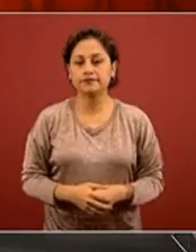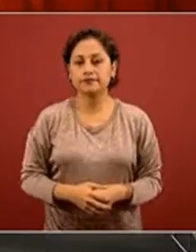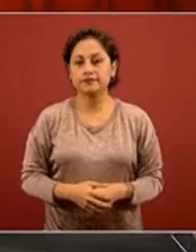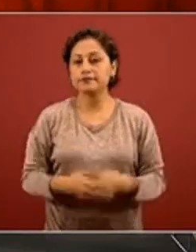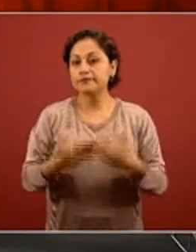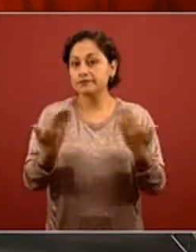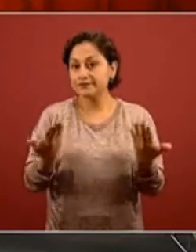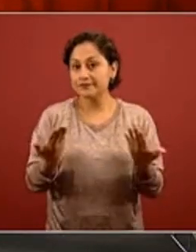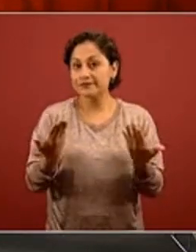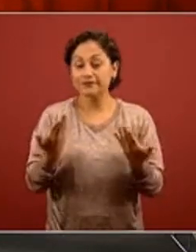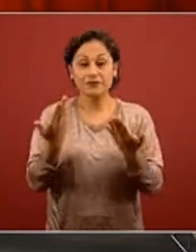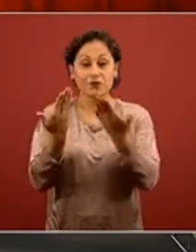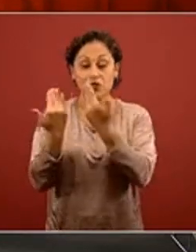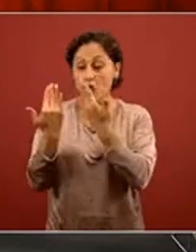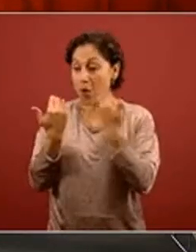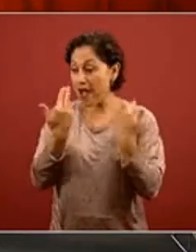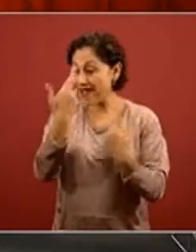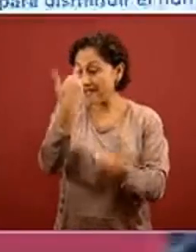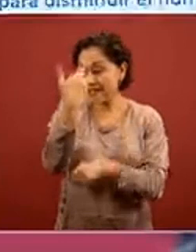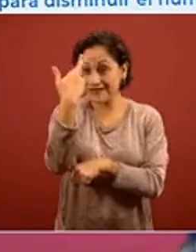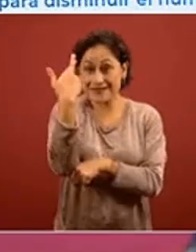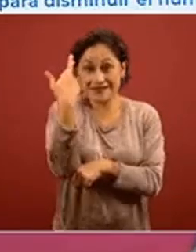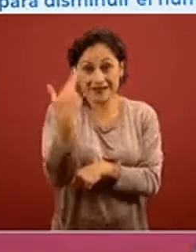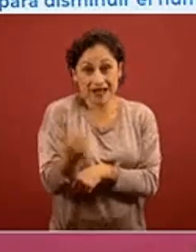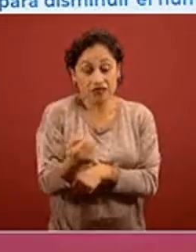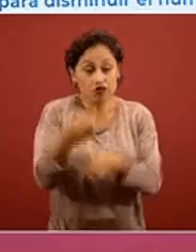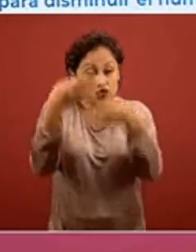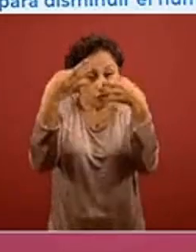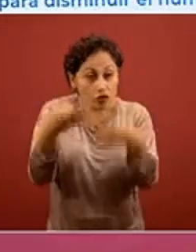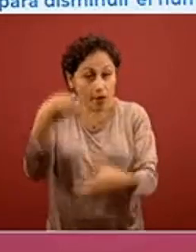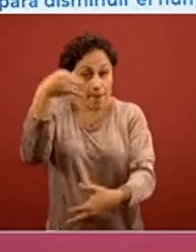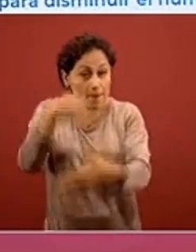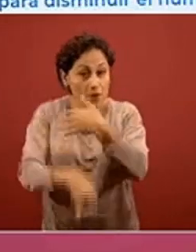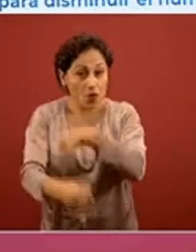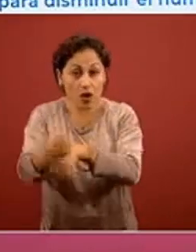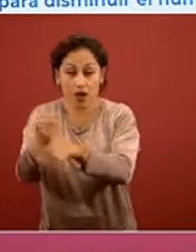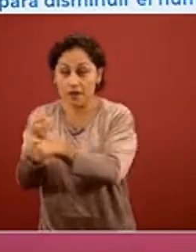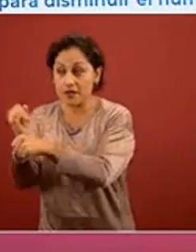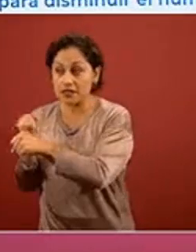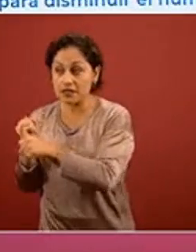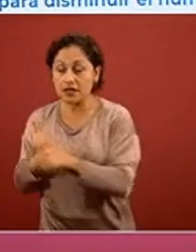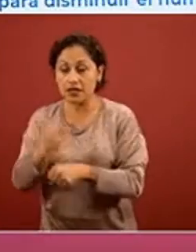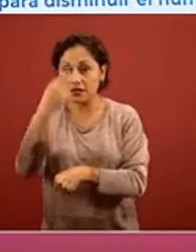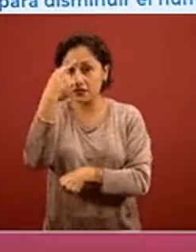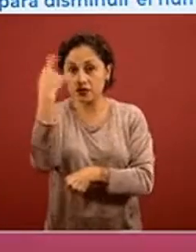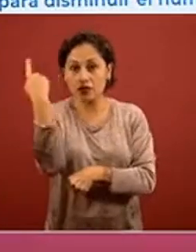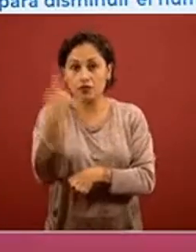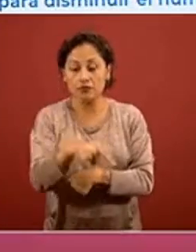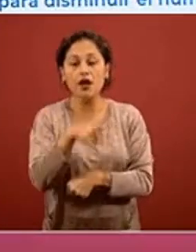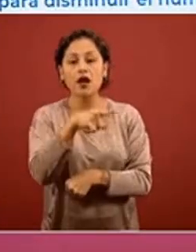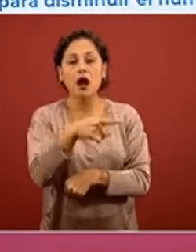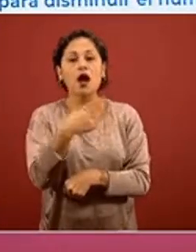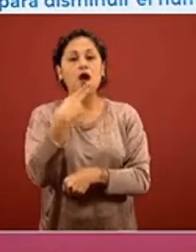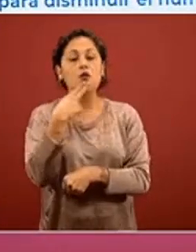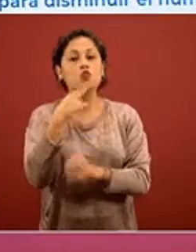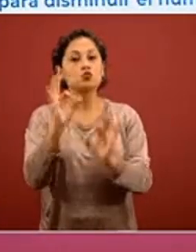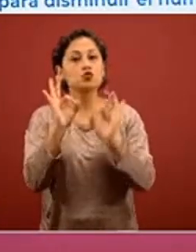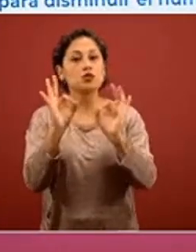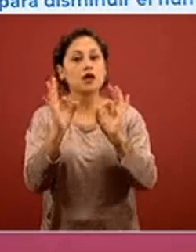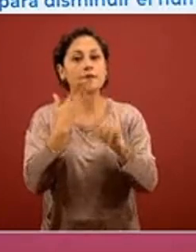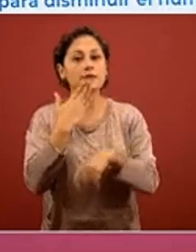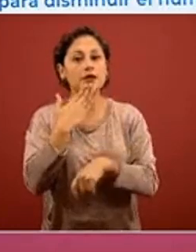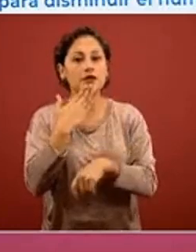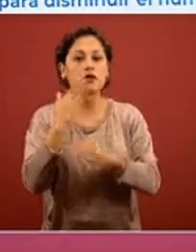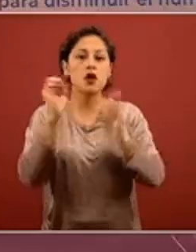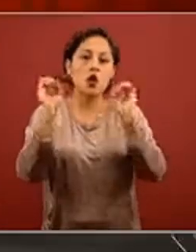de cubrebocas, tendríamos que considerar que 10 al 50% al menos lo utilizara de manera